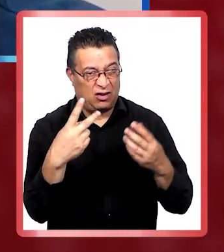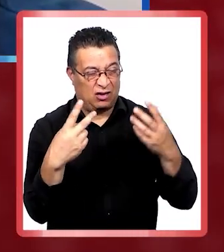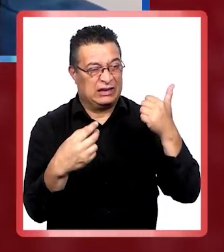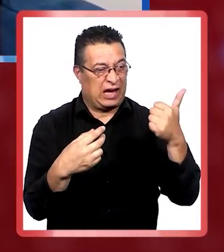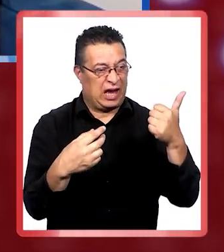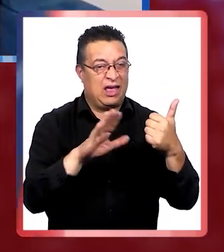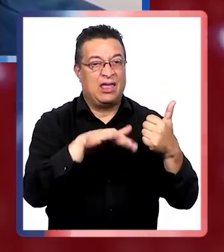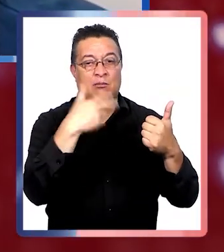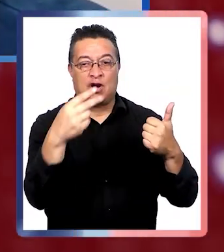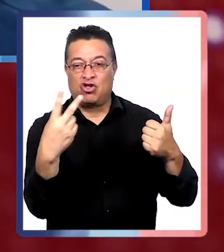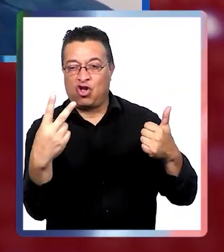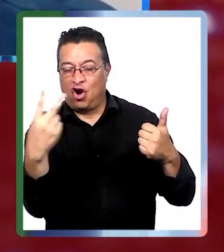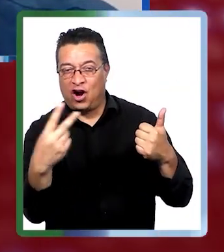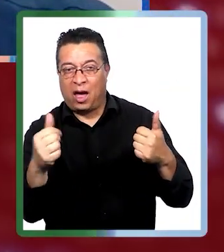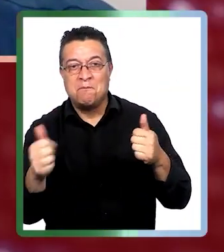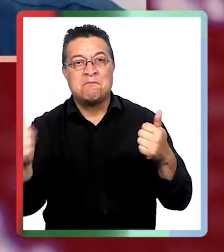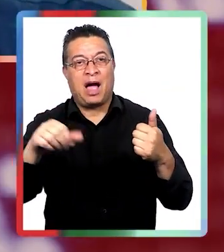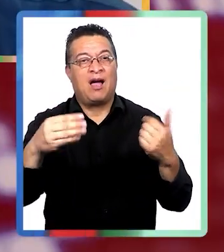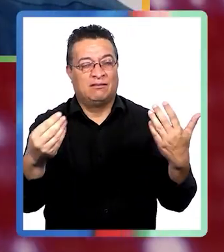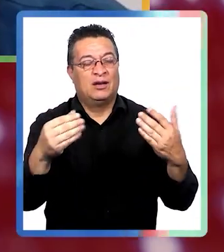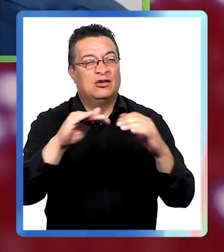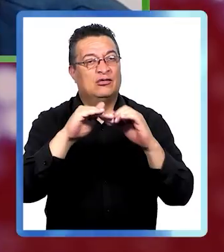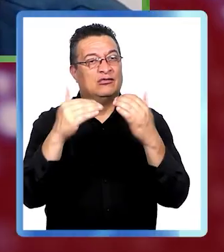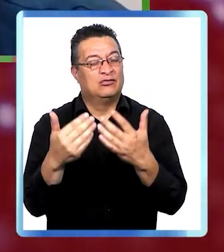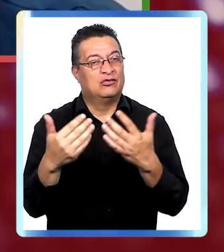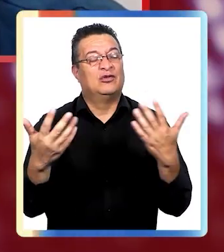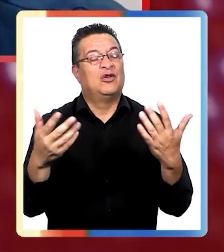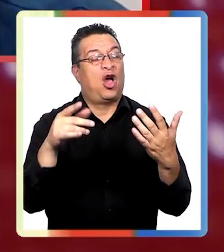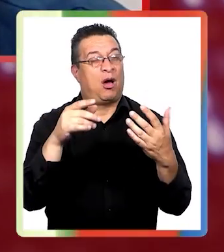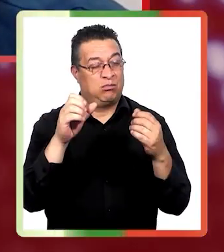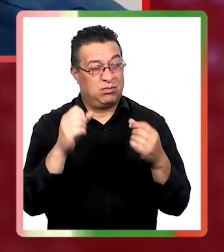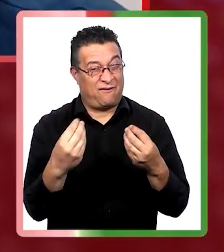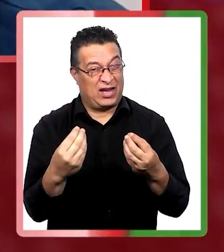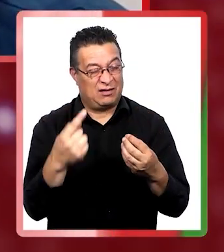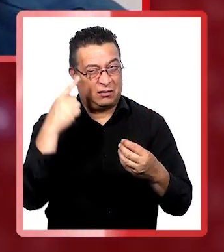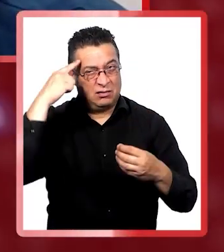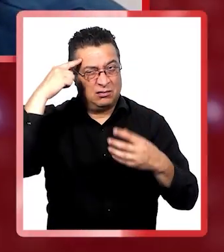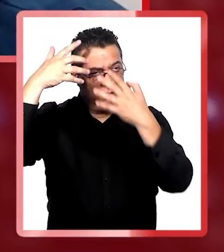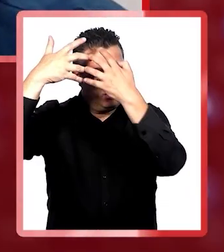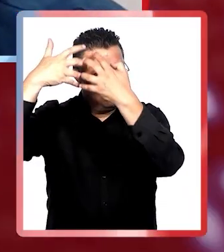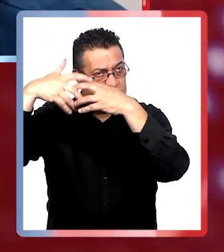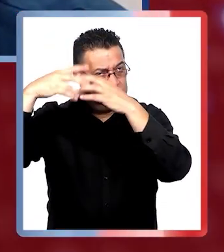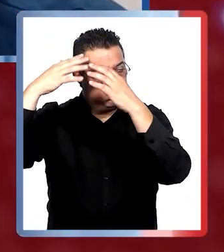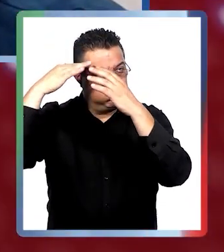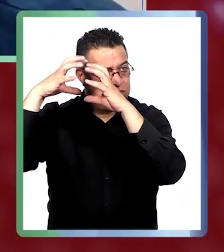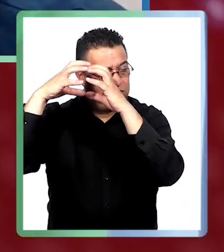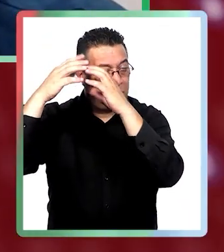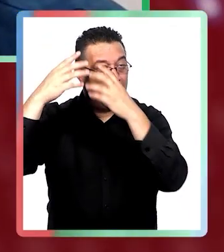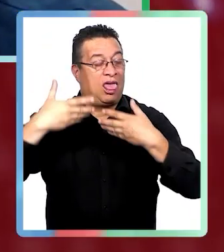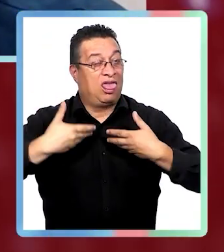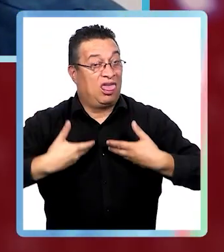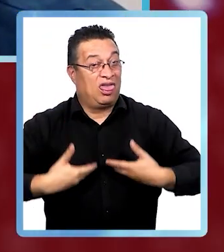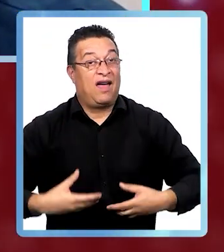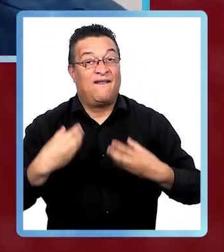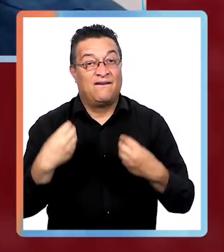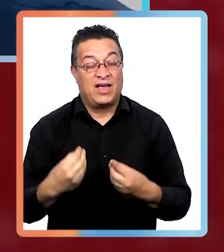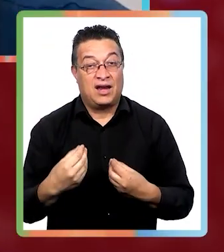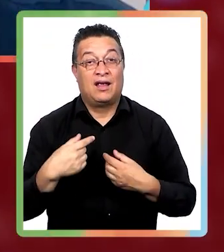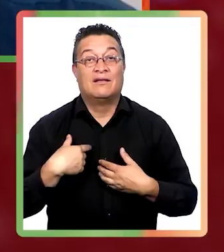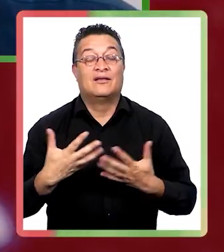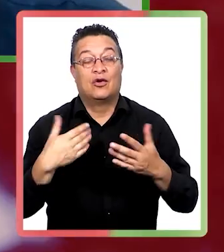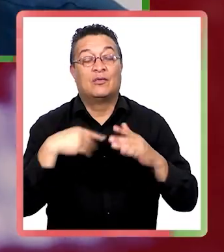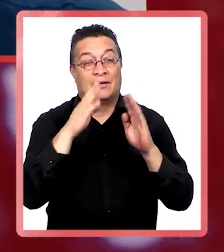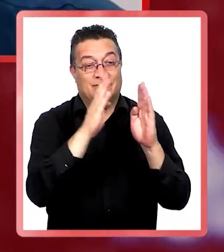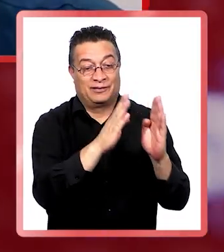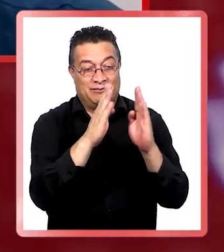que comúnmente entra en el cerebro y en la cotidianeidad de las personas? Pero lo que hablábamos antes, ¿no? El sueño prolongado es lo que permite